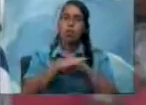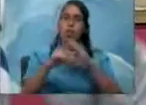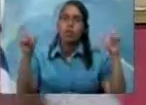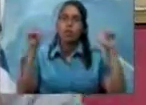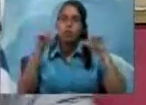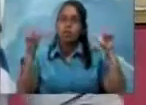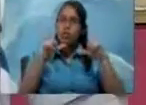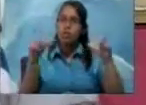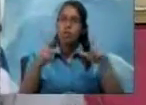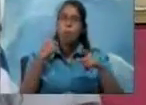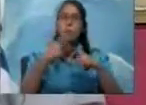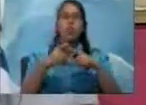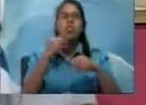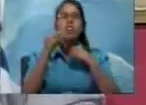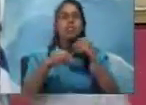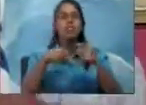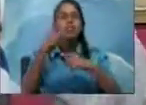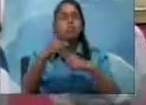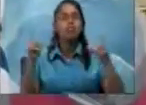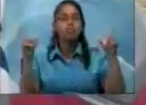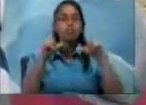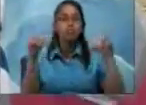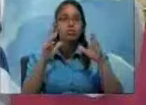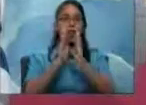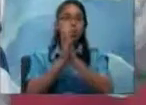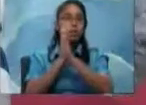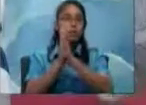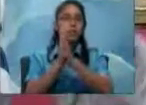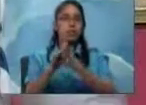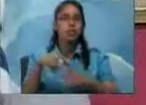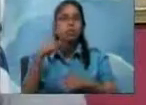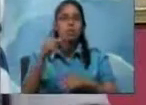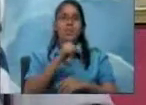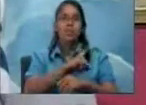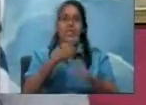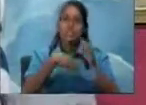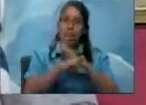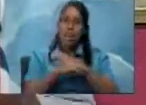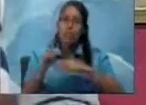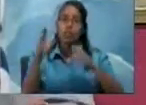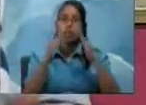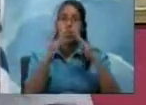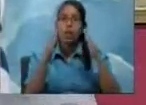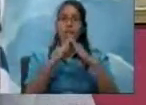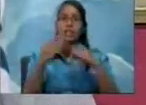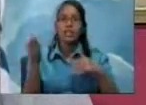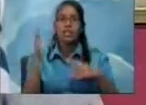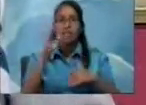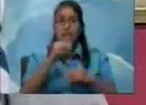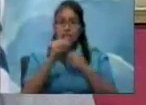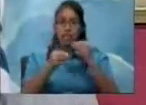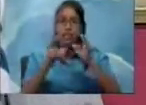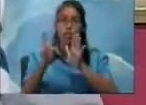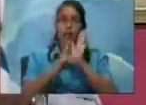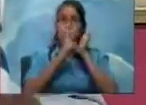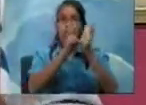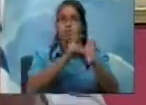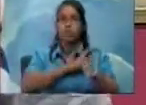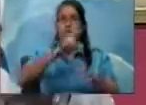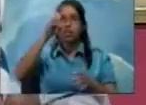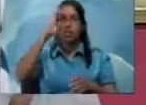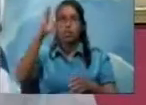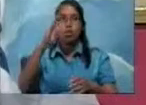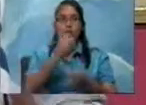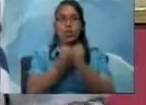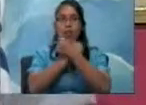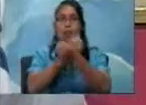después de los matutinos Qué haces después después que ses de tu casa estás haciendo la voluntad de Dios el amar al